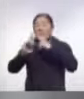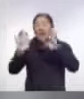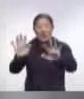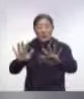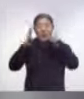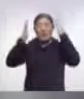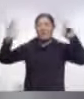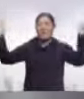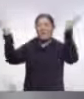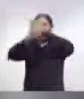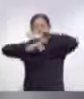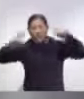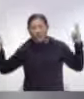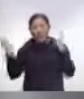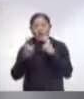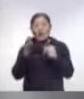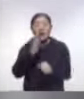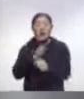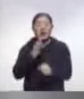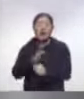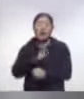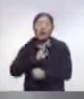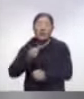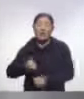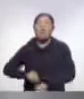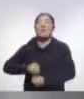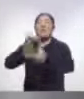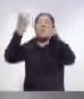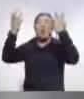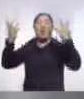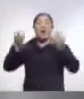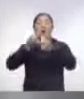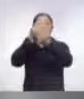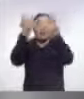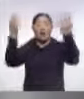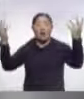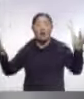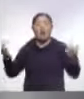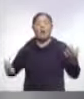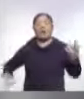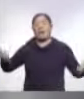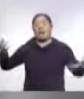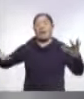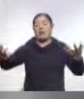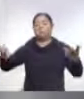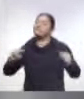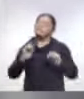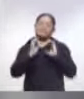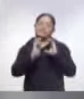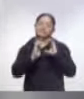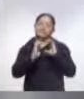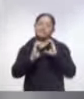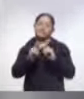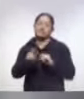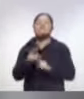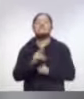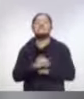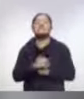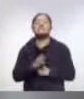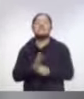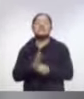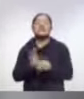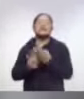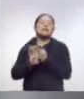en esta temporada puede generar que se propague el fuego. Cuídese y sobre todo evite incidentes. Vamos